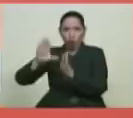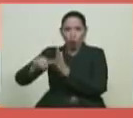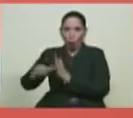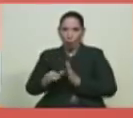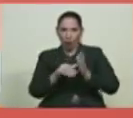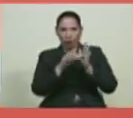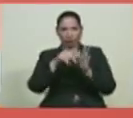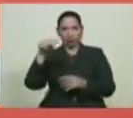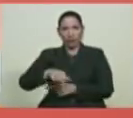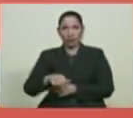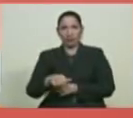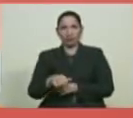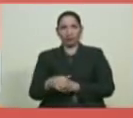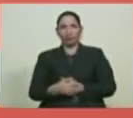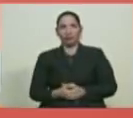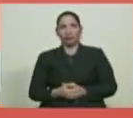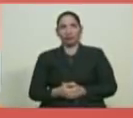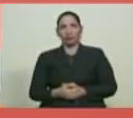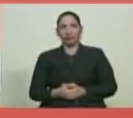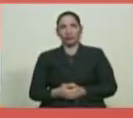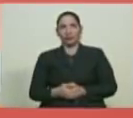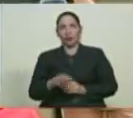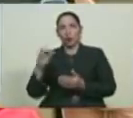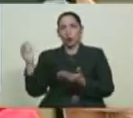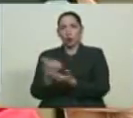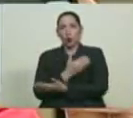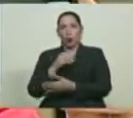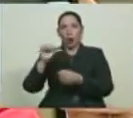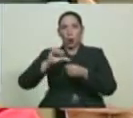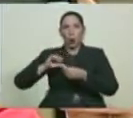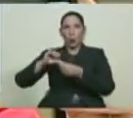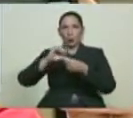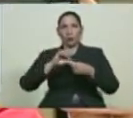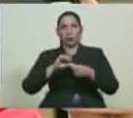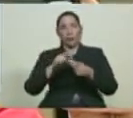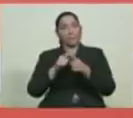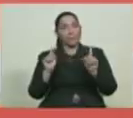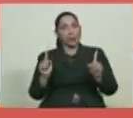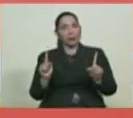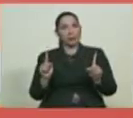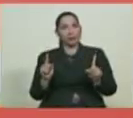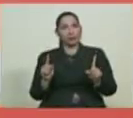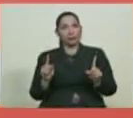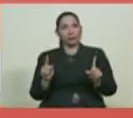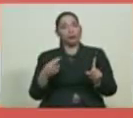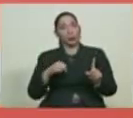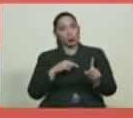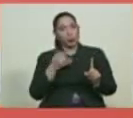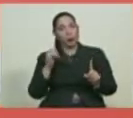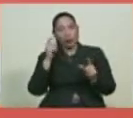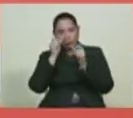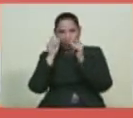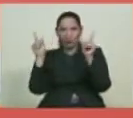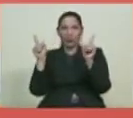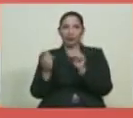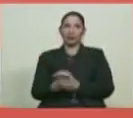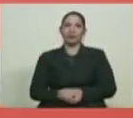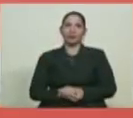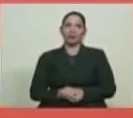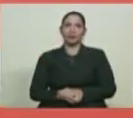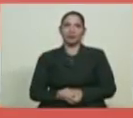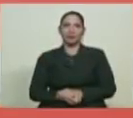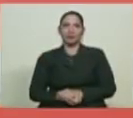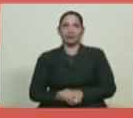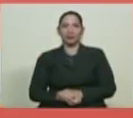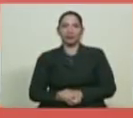contrabando de combustible. Pero les tenemos una sorpresita. Les tenemos una